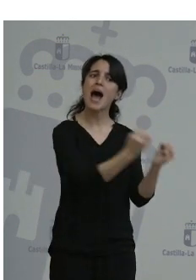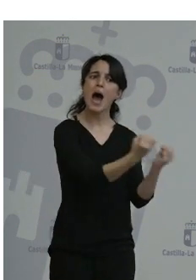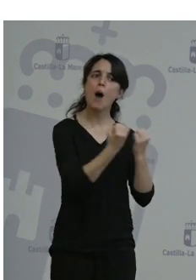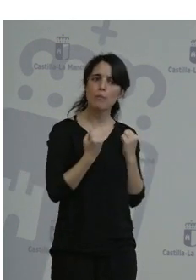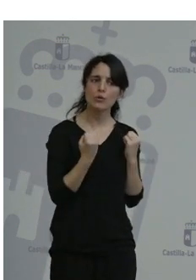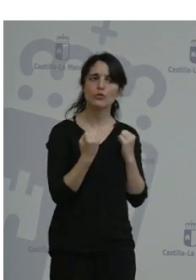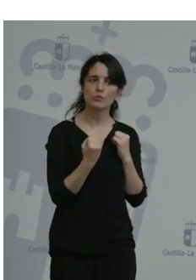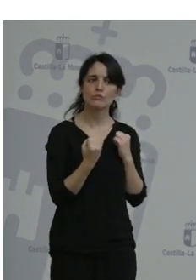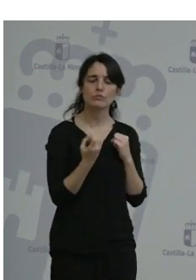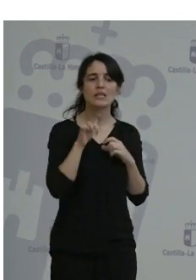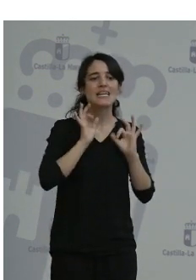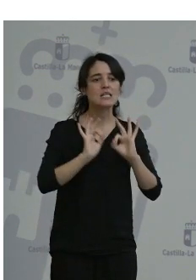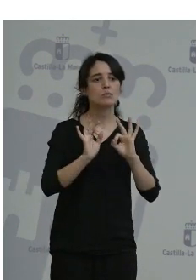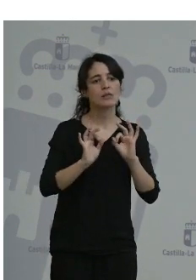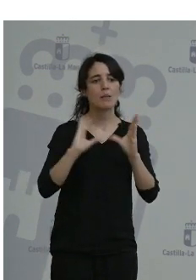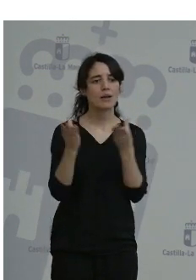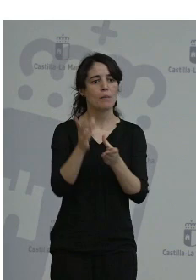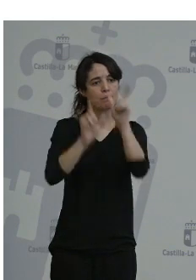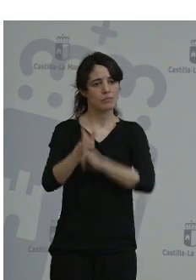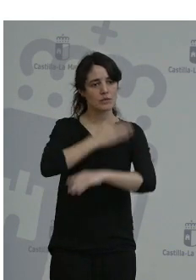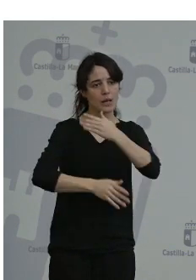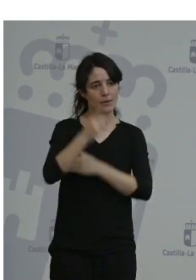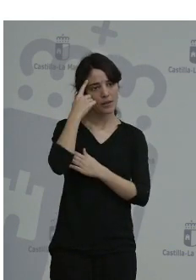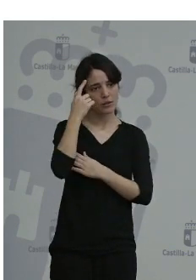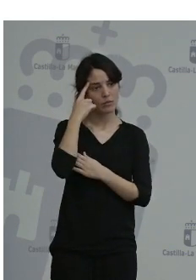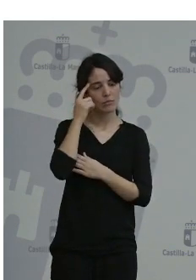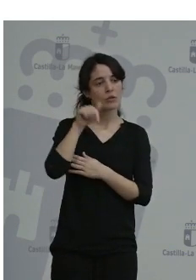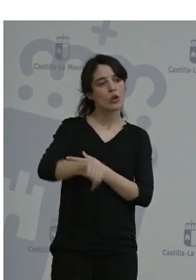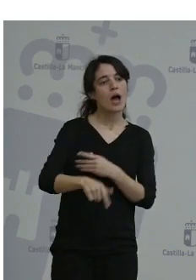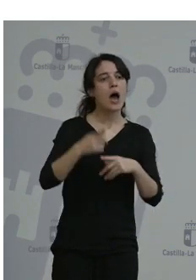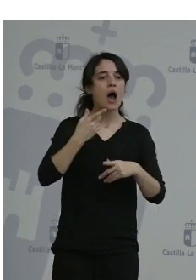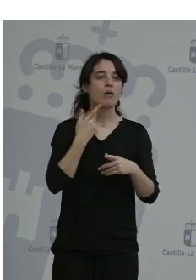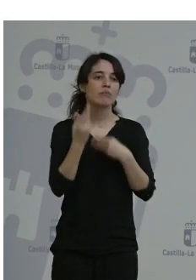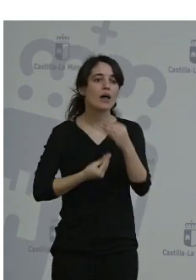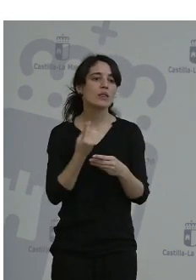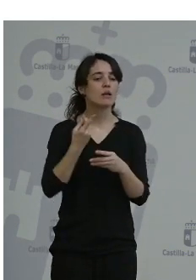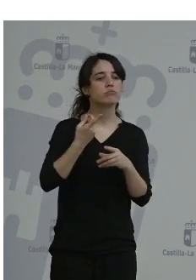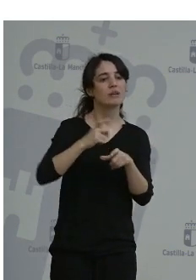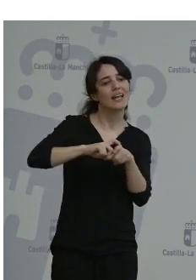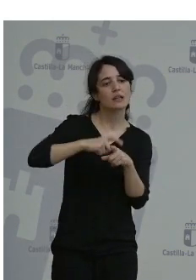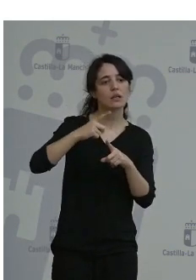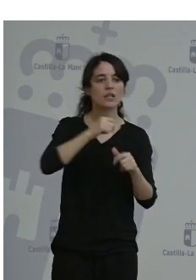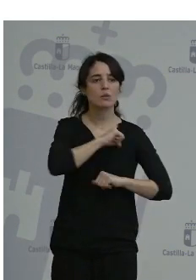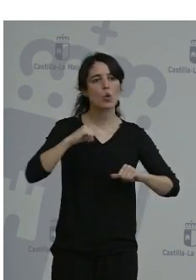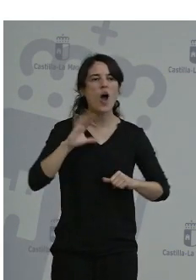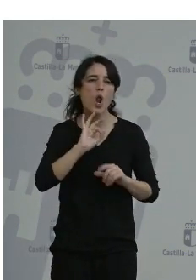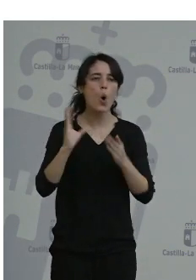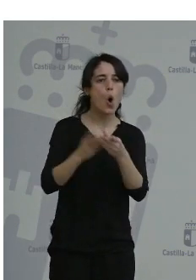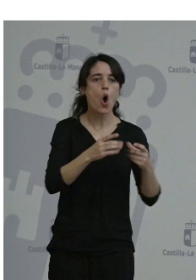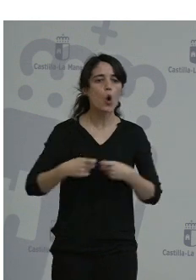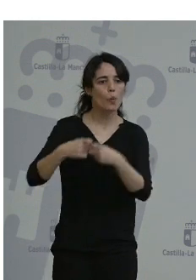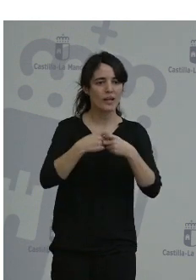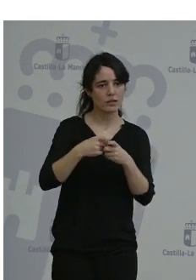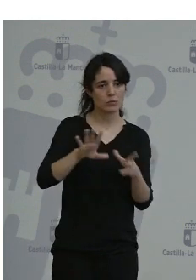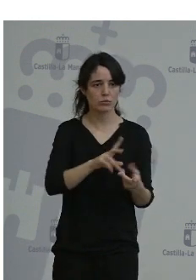para las personas con discapacidad intelectual y lo haremos con carácter individual o lo haremos con carácter cooperativo, de tal forma